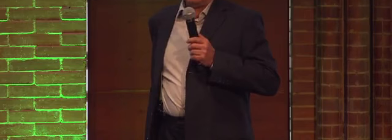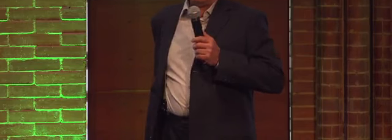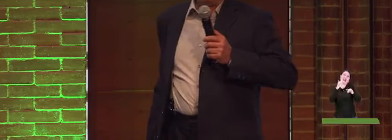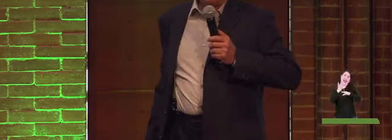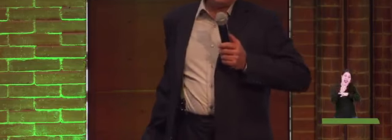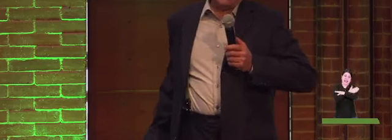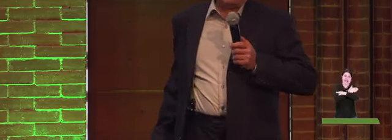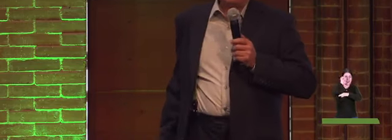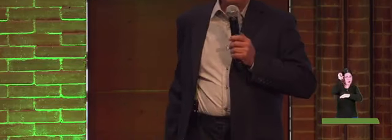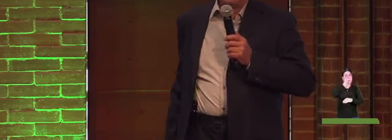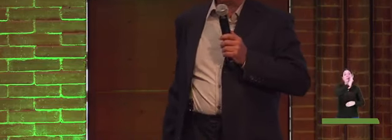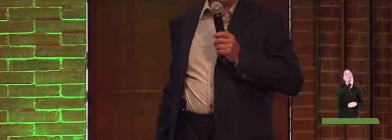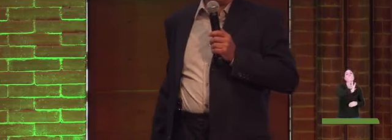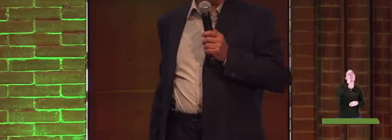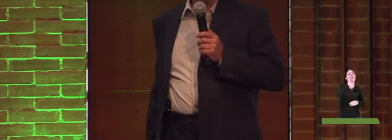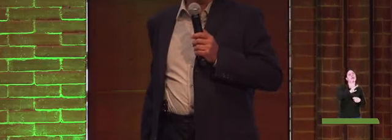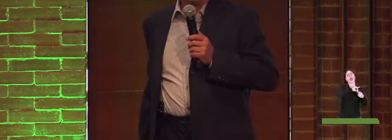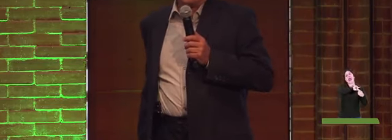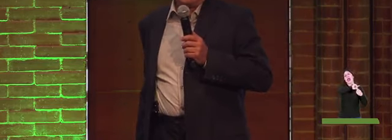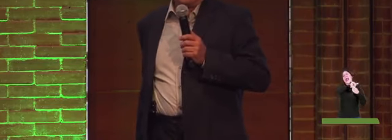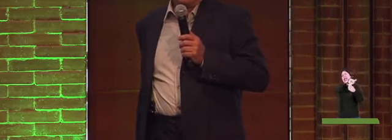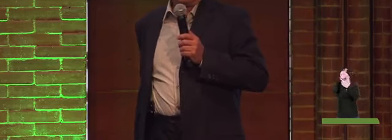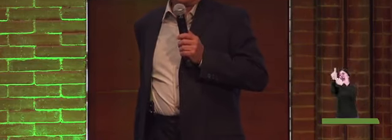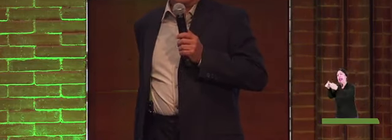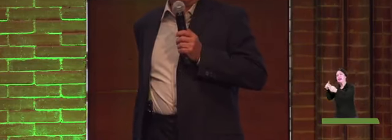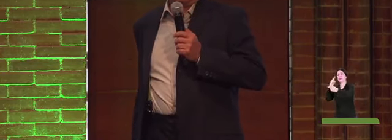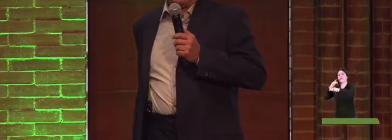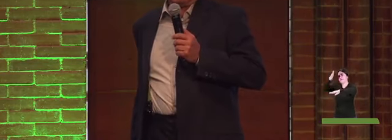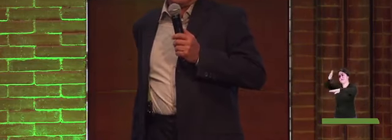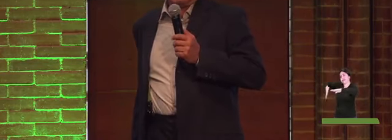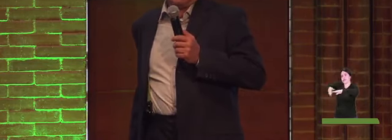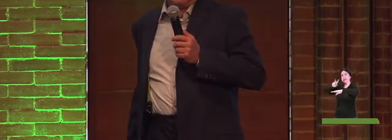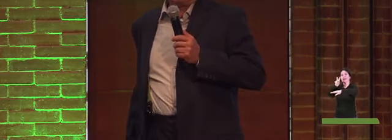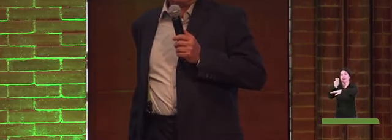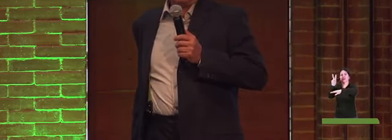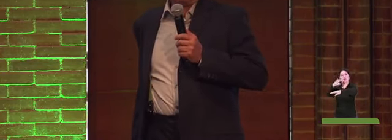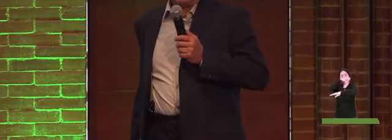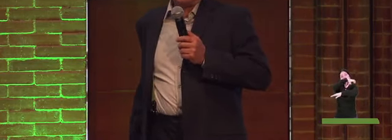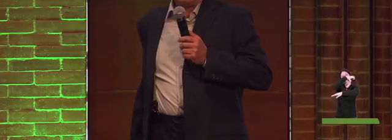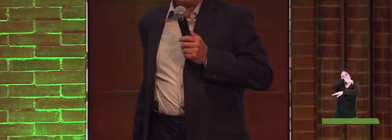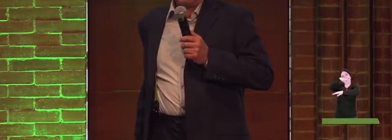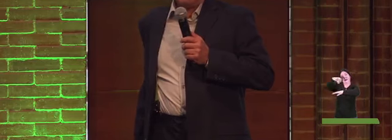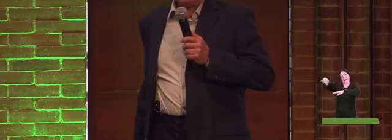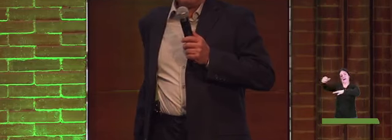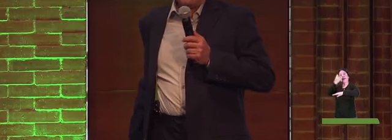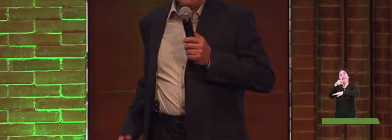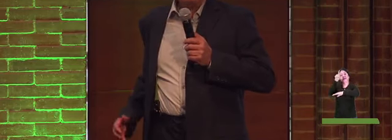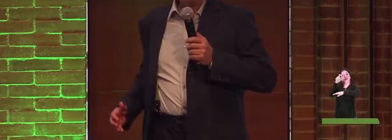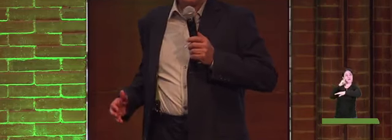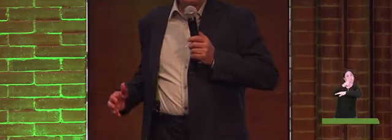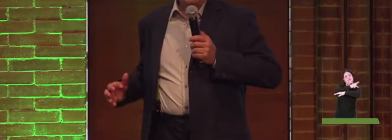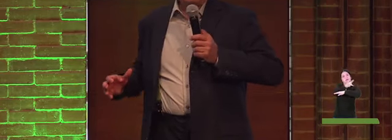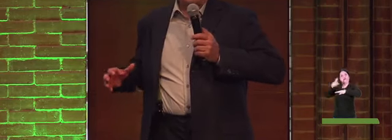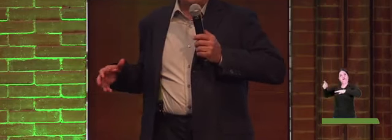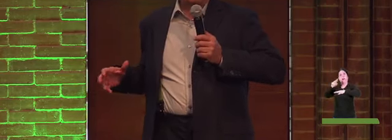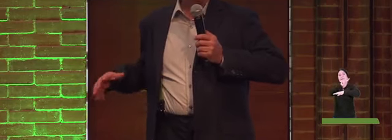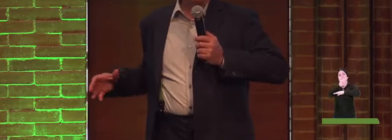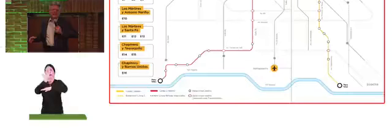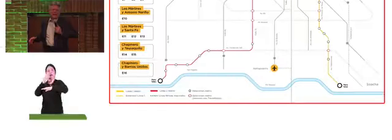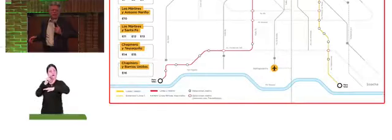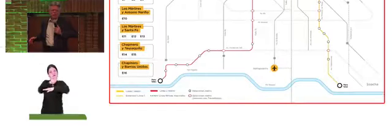desde Bosa hasta la calle 72, las 16 estaciones, 24 kilómetros, veíamos que en la